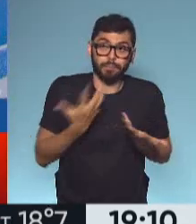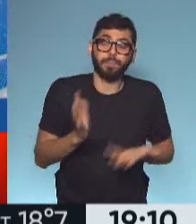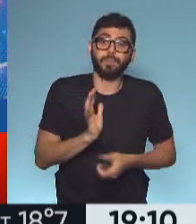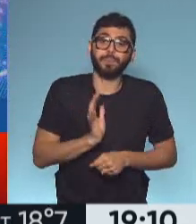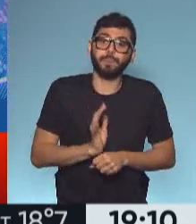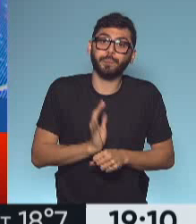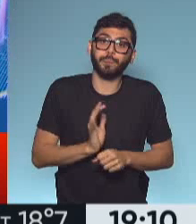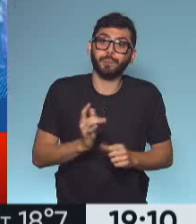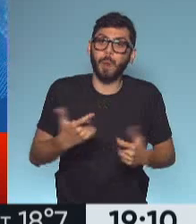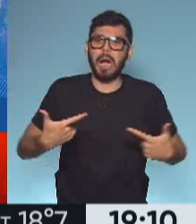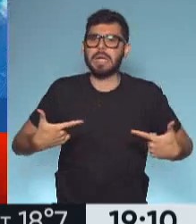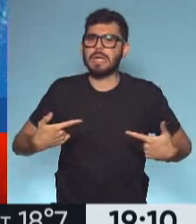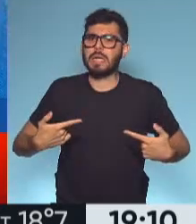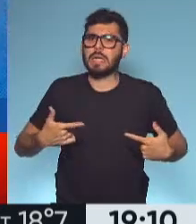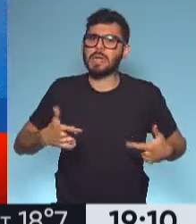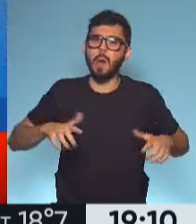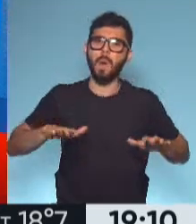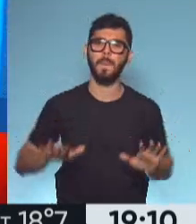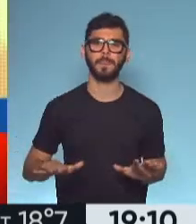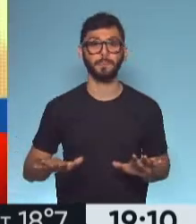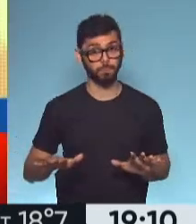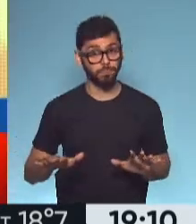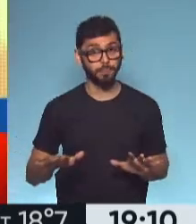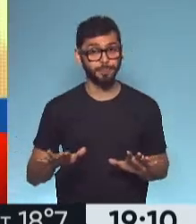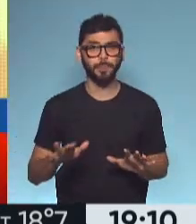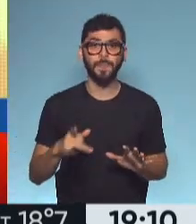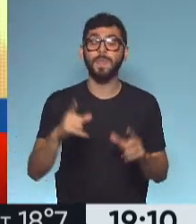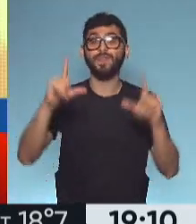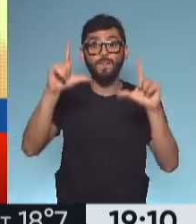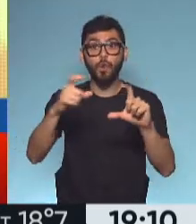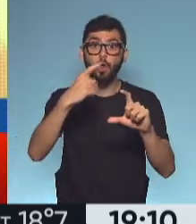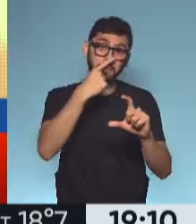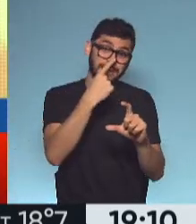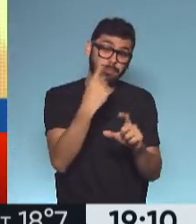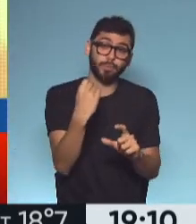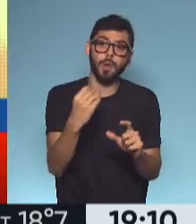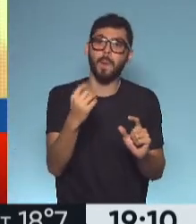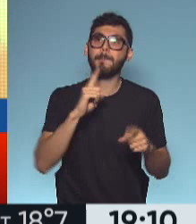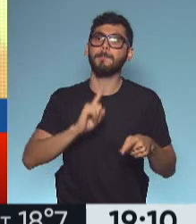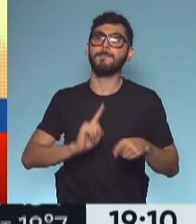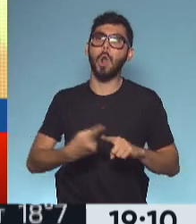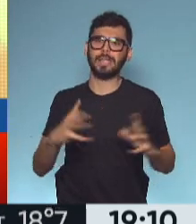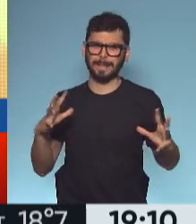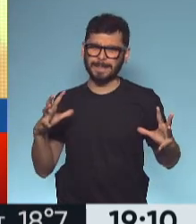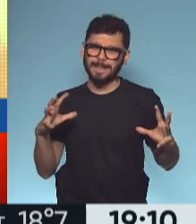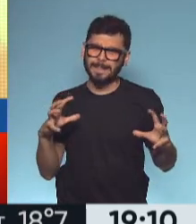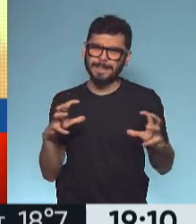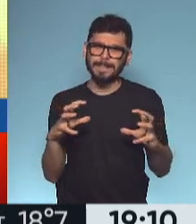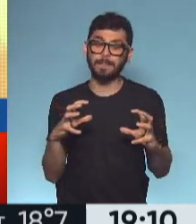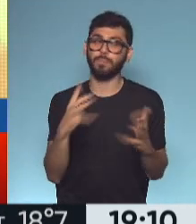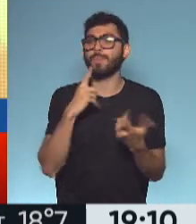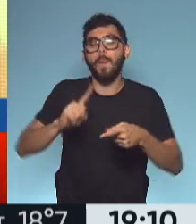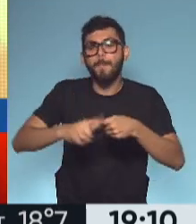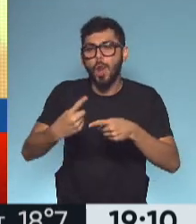decir. Es probable, sí, sería interesante esa foto, no porque se eliminen las tensiones políticas, que si existe la política va